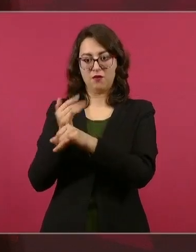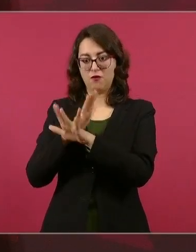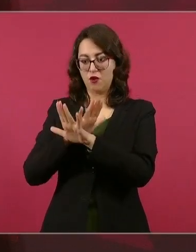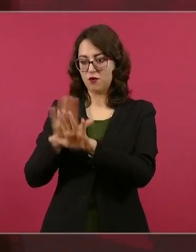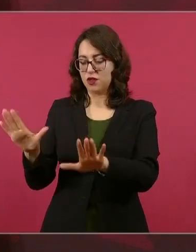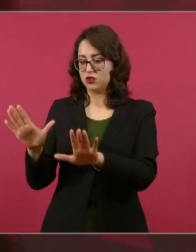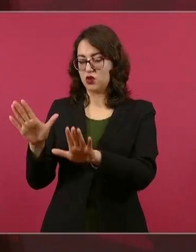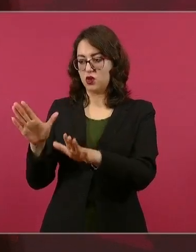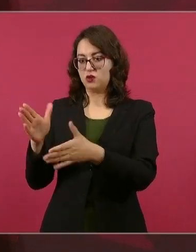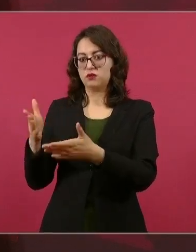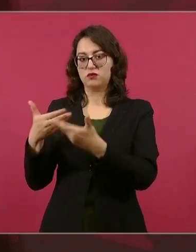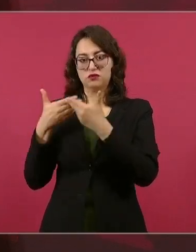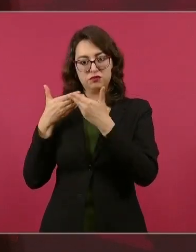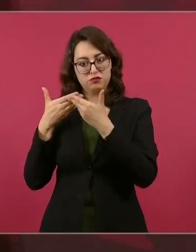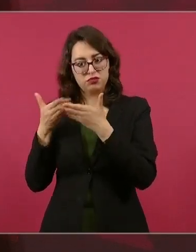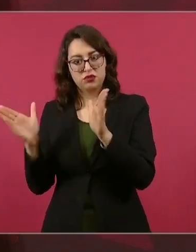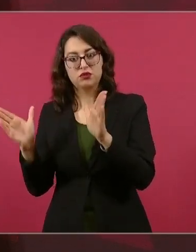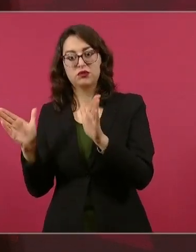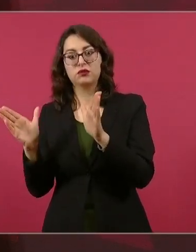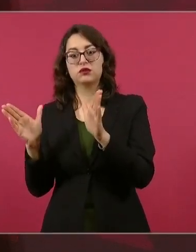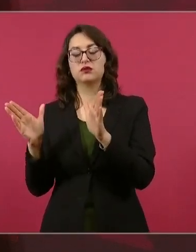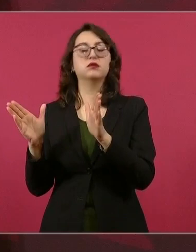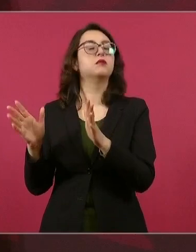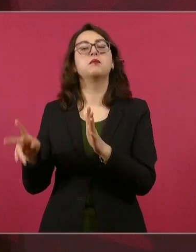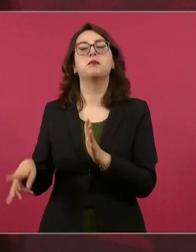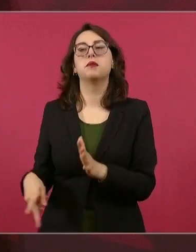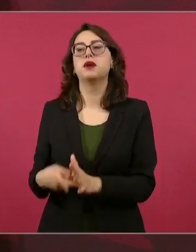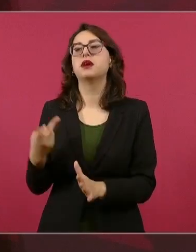pero siempre sale, ¿no?